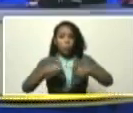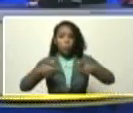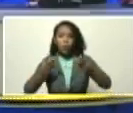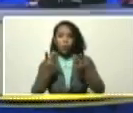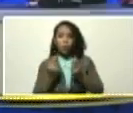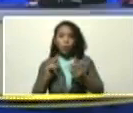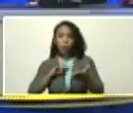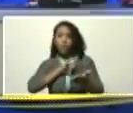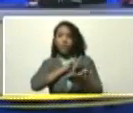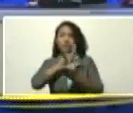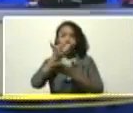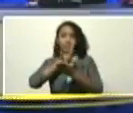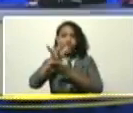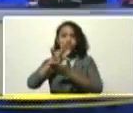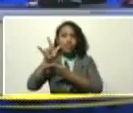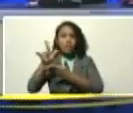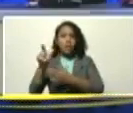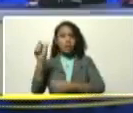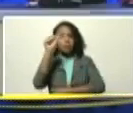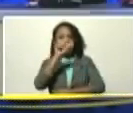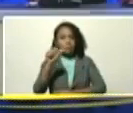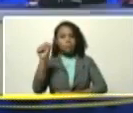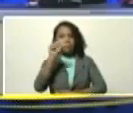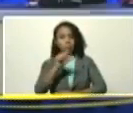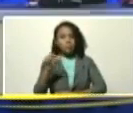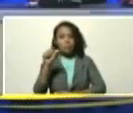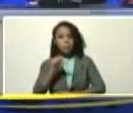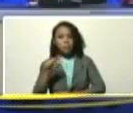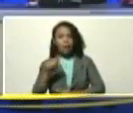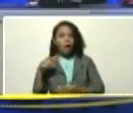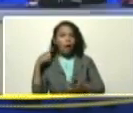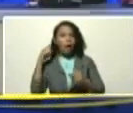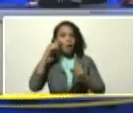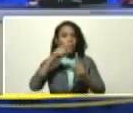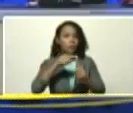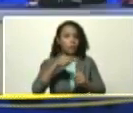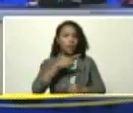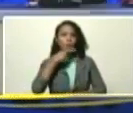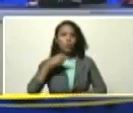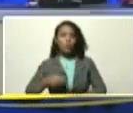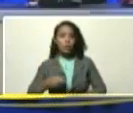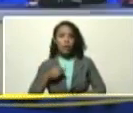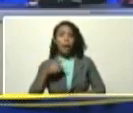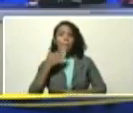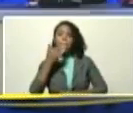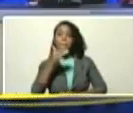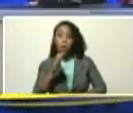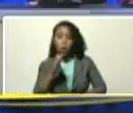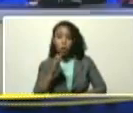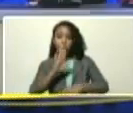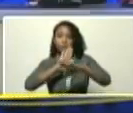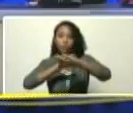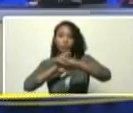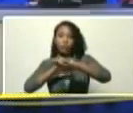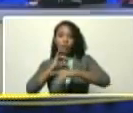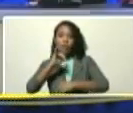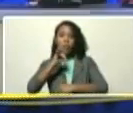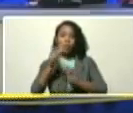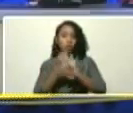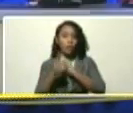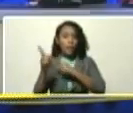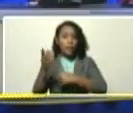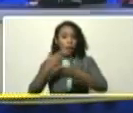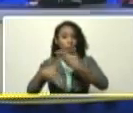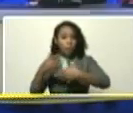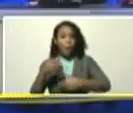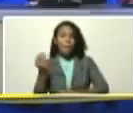número de vuelos semanales a Moscú y pronto vamos a dar una buena noticia en esa relación para que